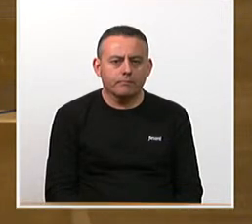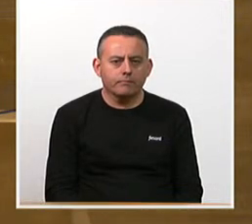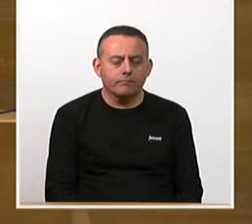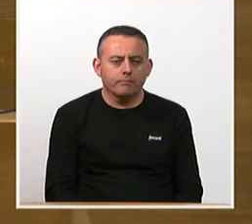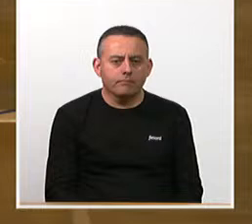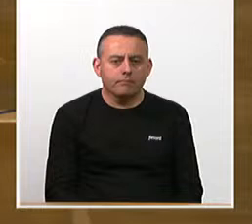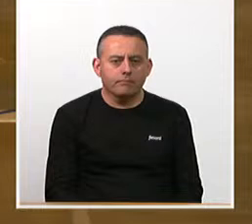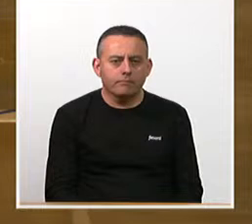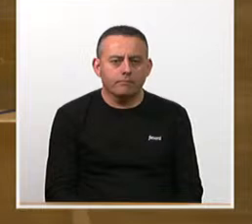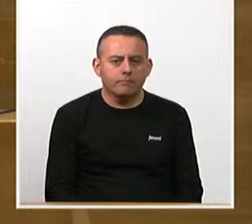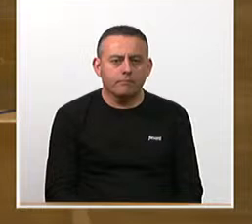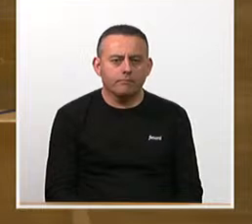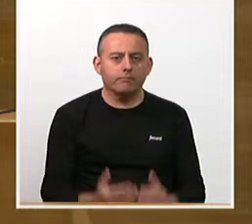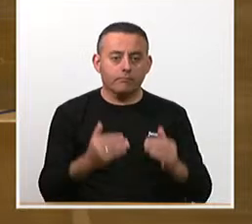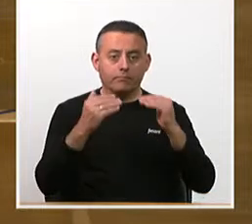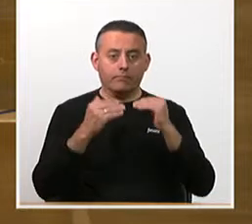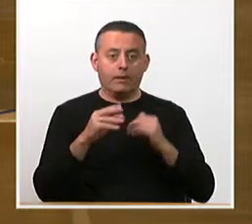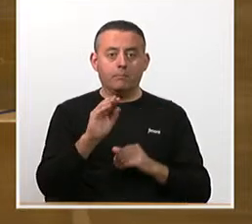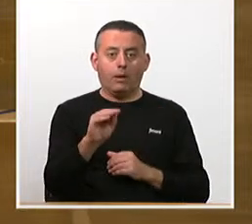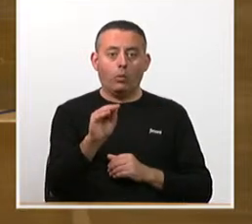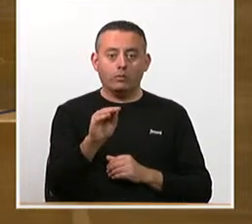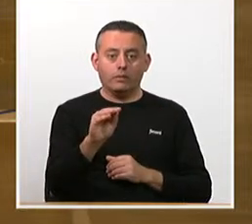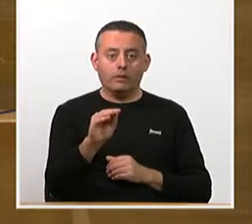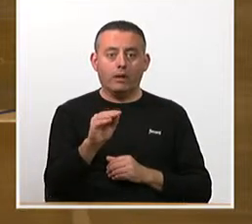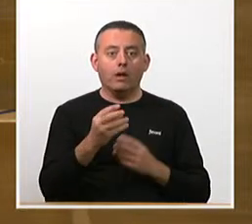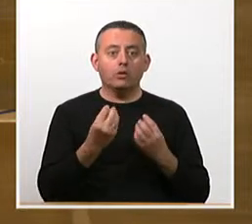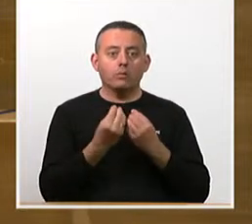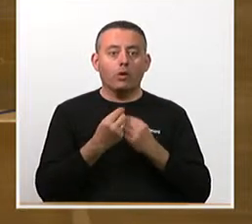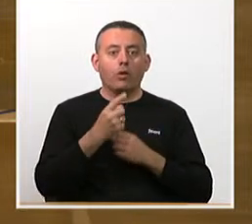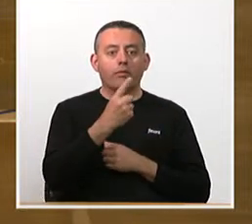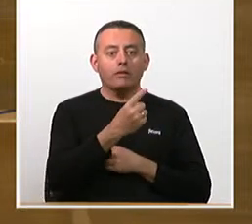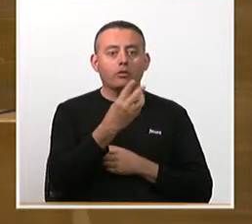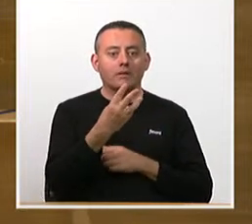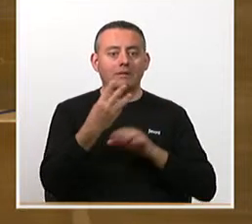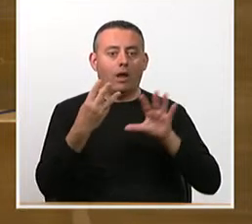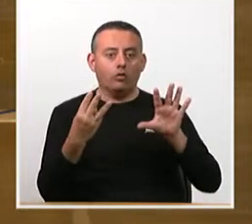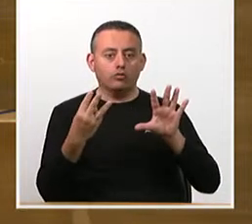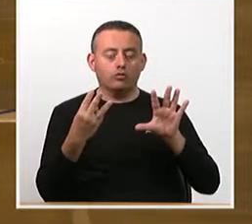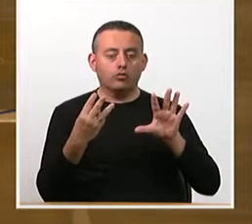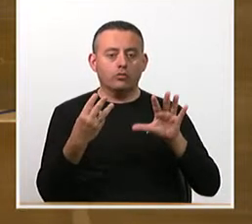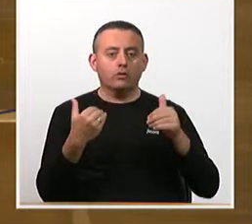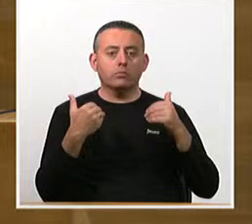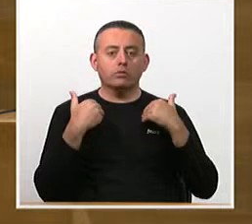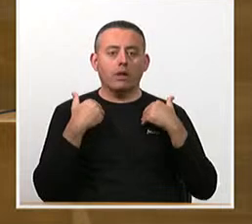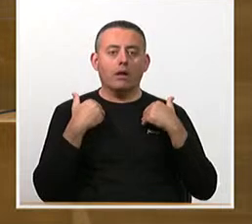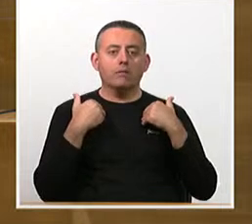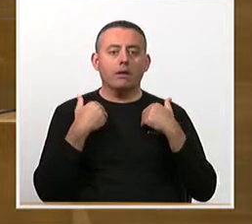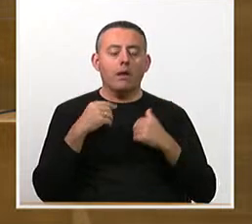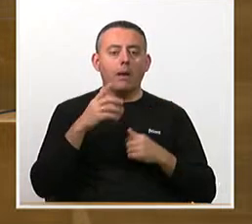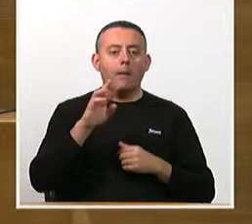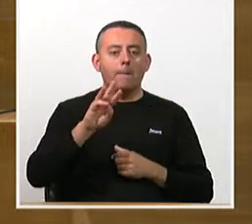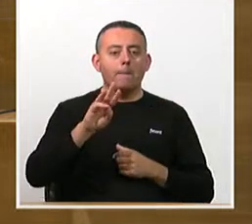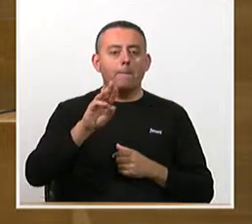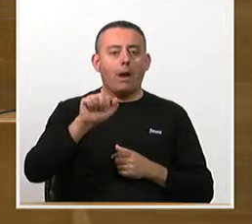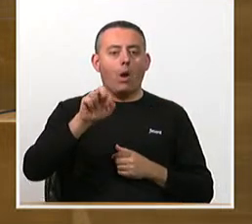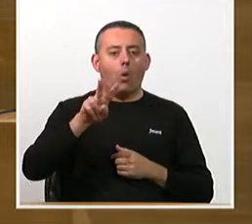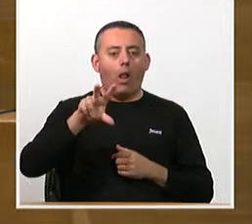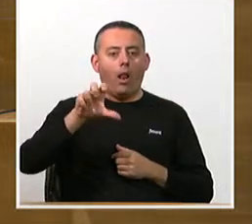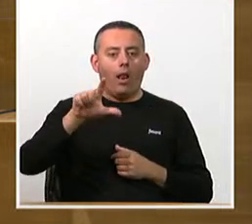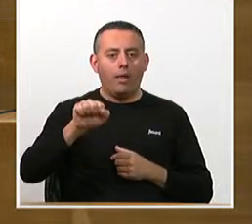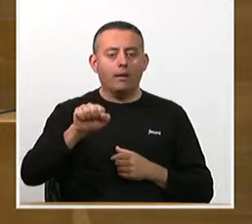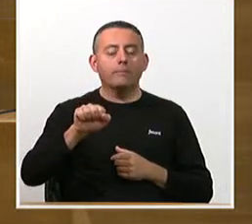gracias pasamos a la pregunta número 138 formulada por la diputada Paula Espinosa Jiménez del grupo